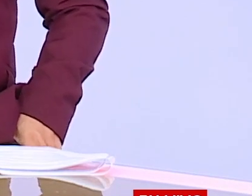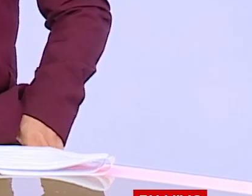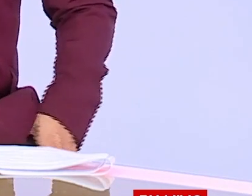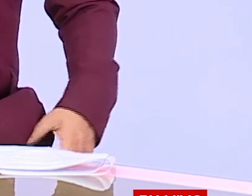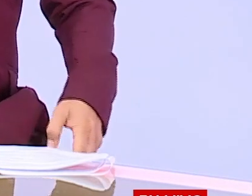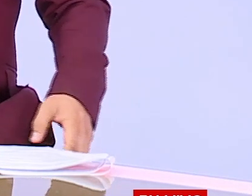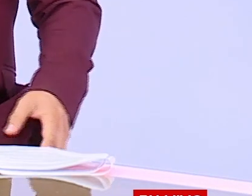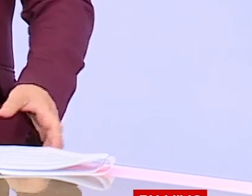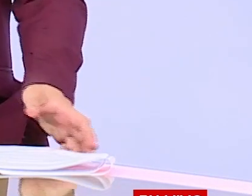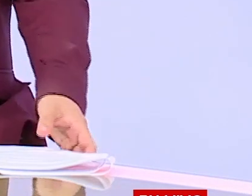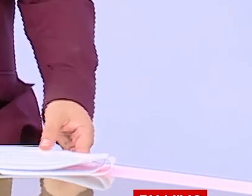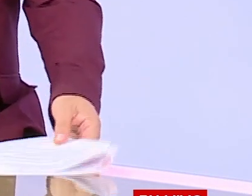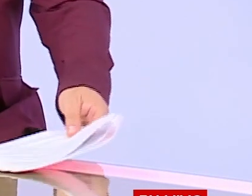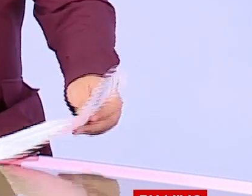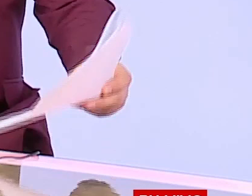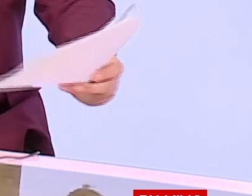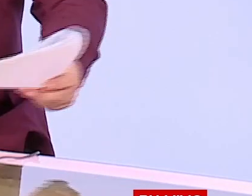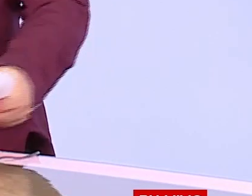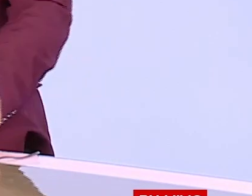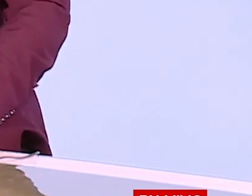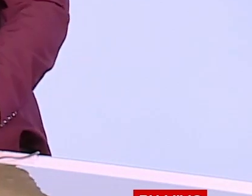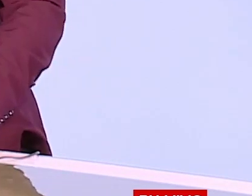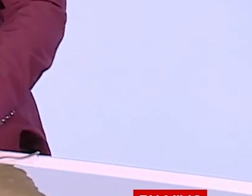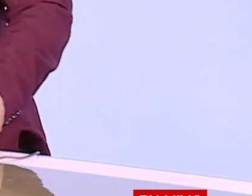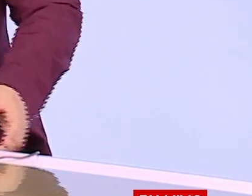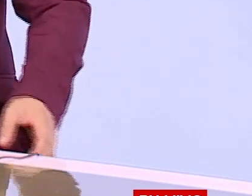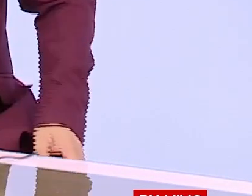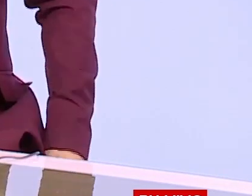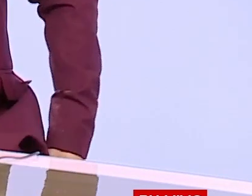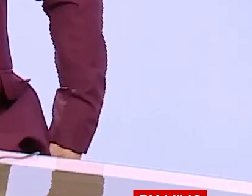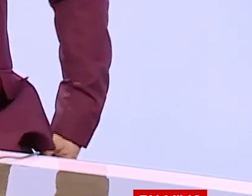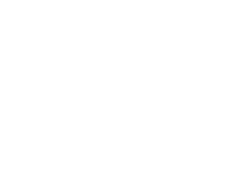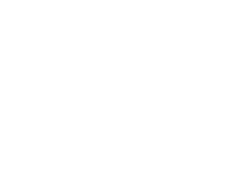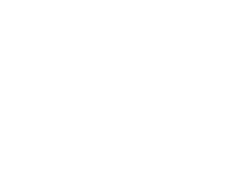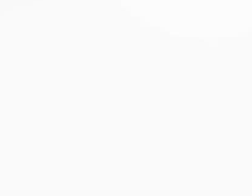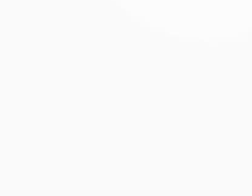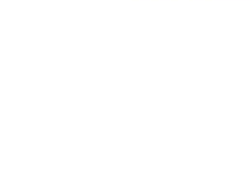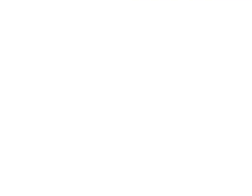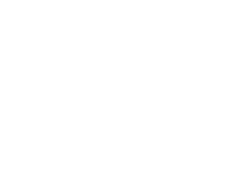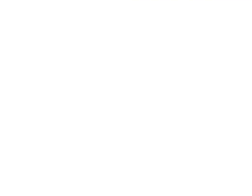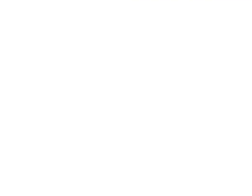situación vaya. Armada, ¿no? Es una claro. situación conversada y pactada, pero es un tema que vamos a desarrollar más adelante.